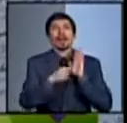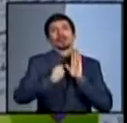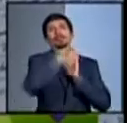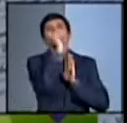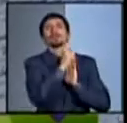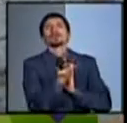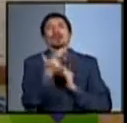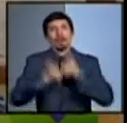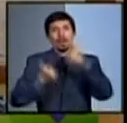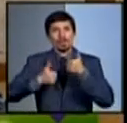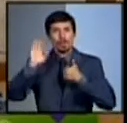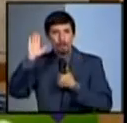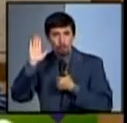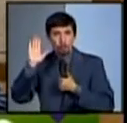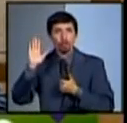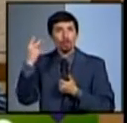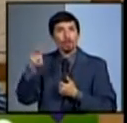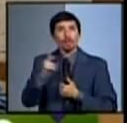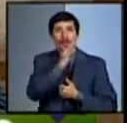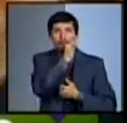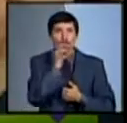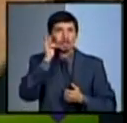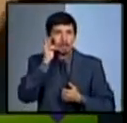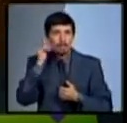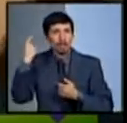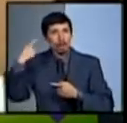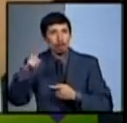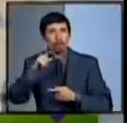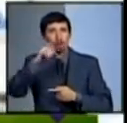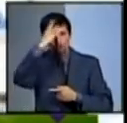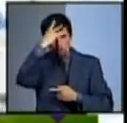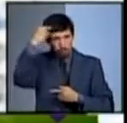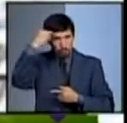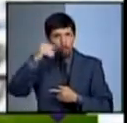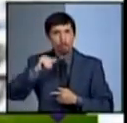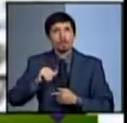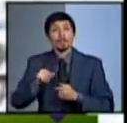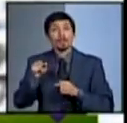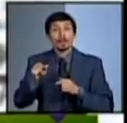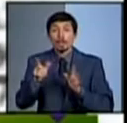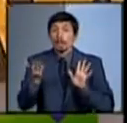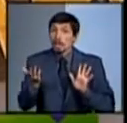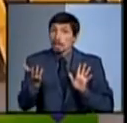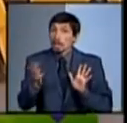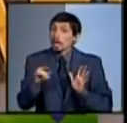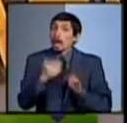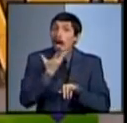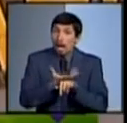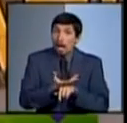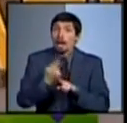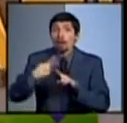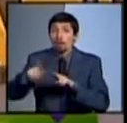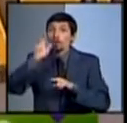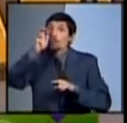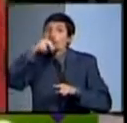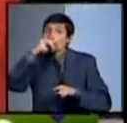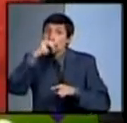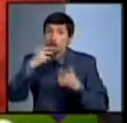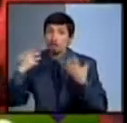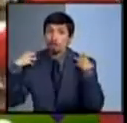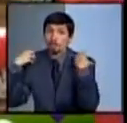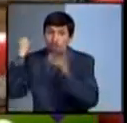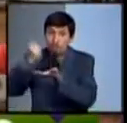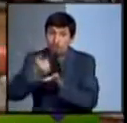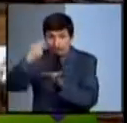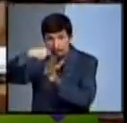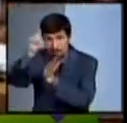las candidaturas presidenciales de Franco Parisi y Tomás Jocelyn Holt. El escándalo incluso salpicó a los notarios encargados de